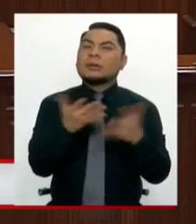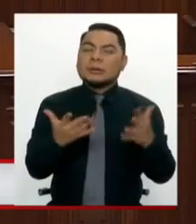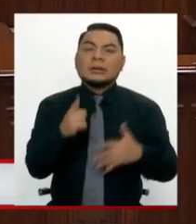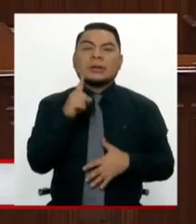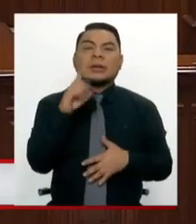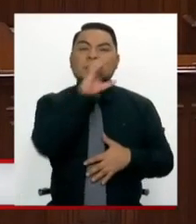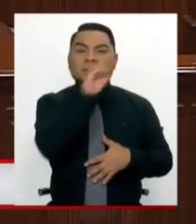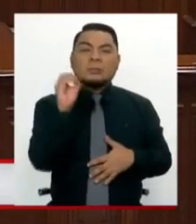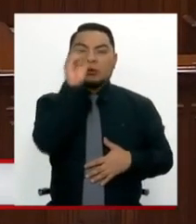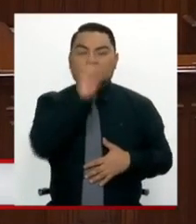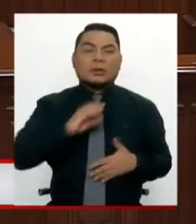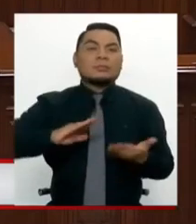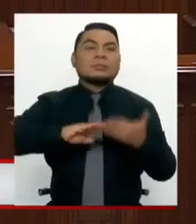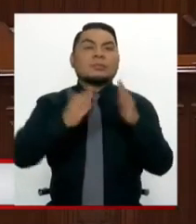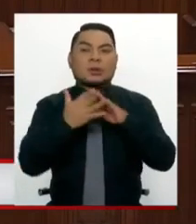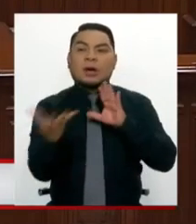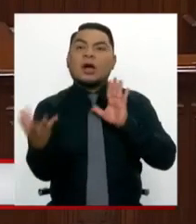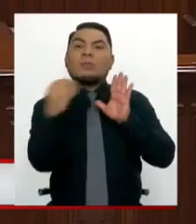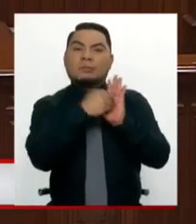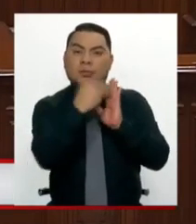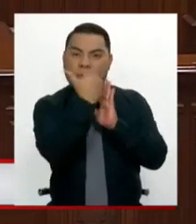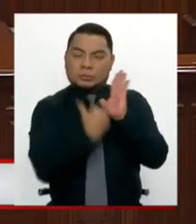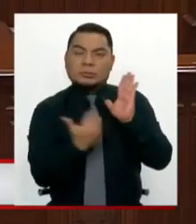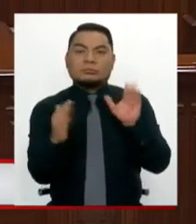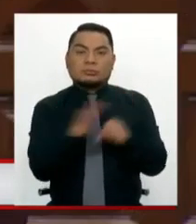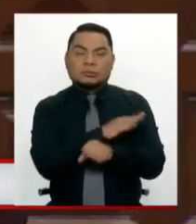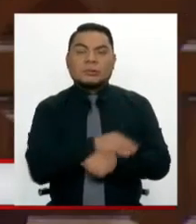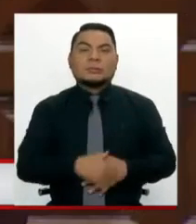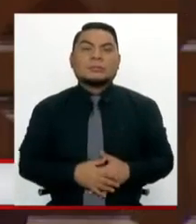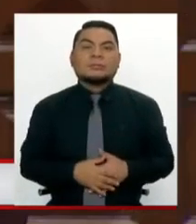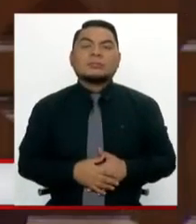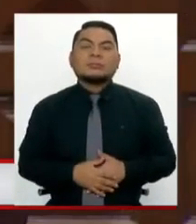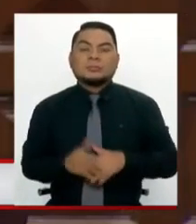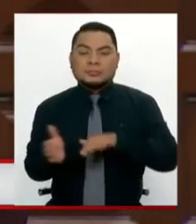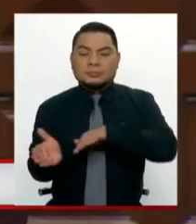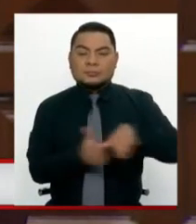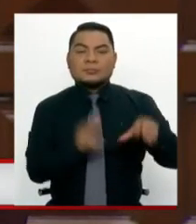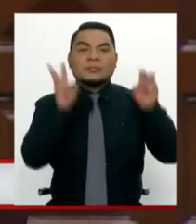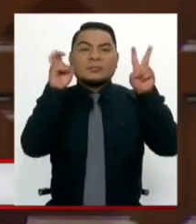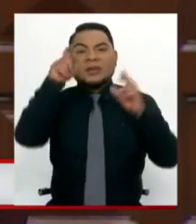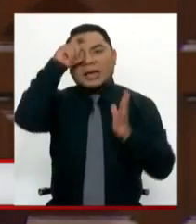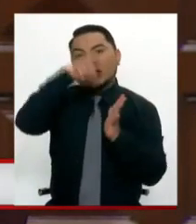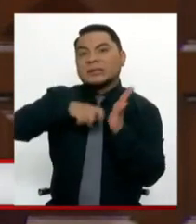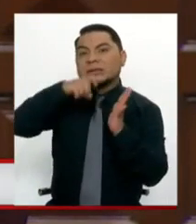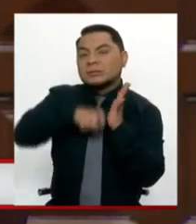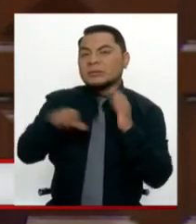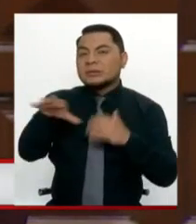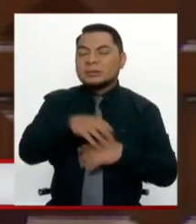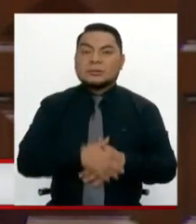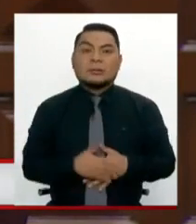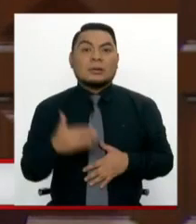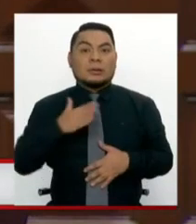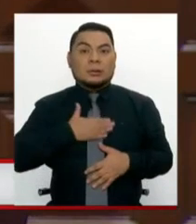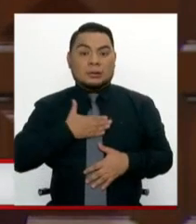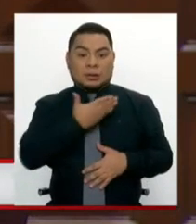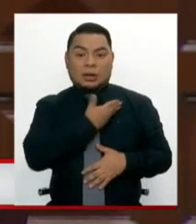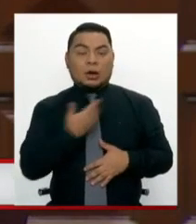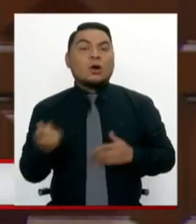un 100% de la población incorporada. Energía y minas. En nuestro